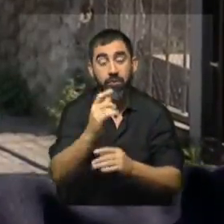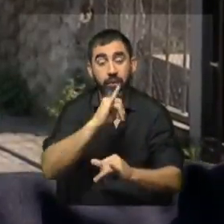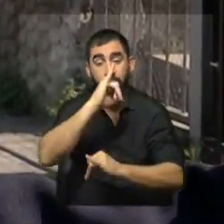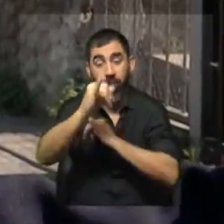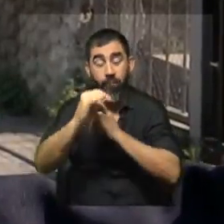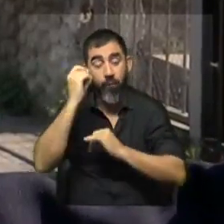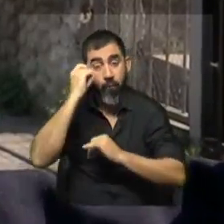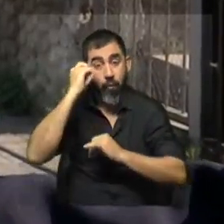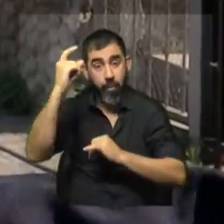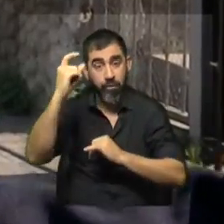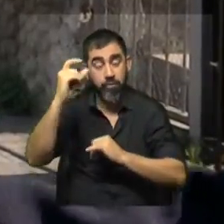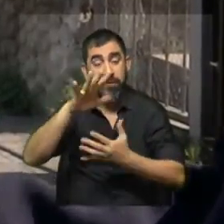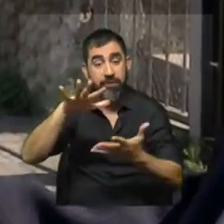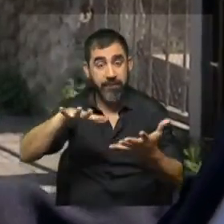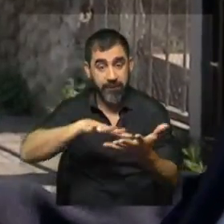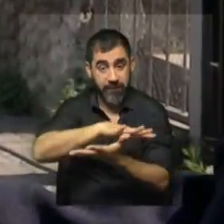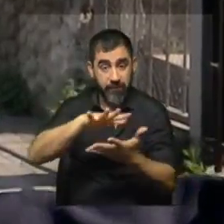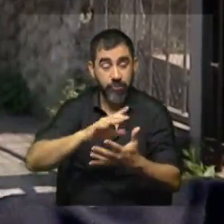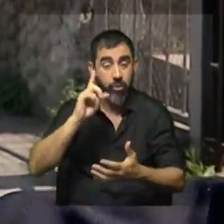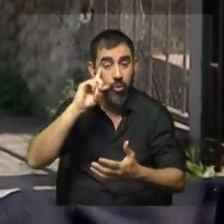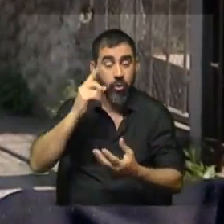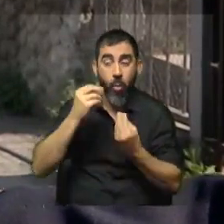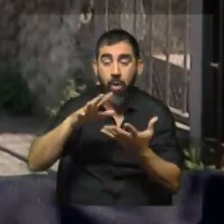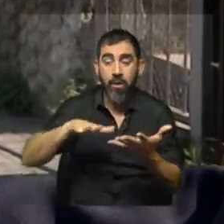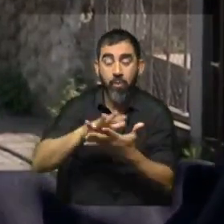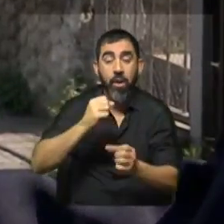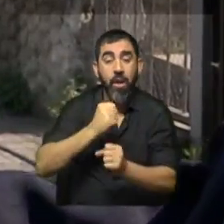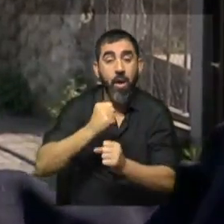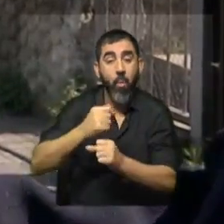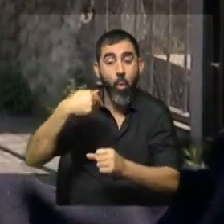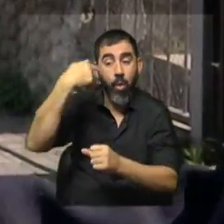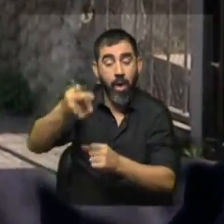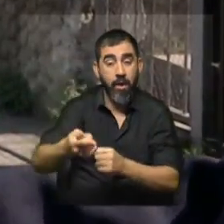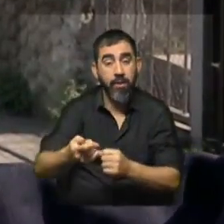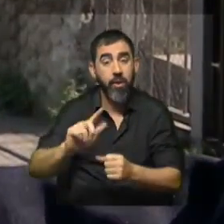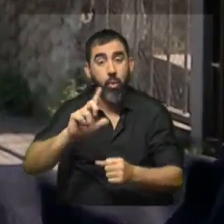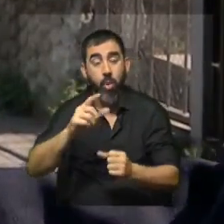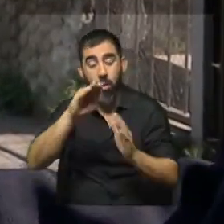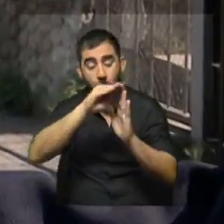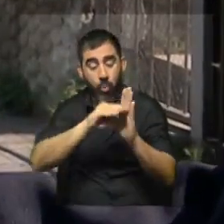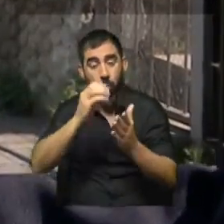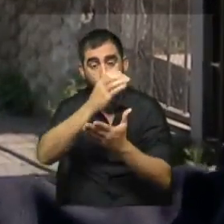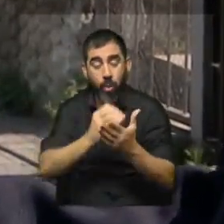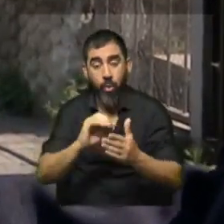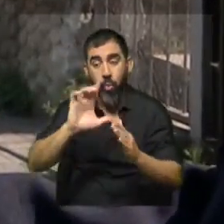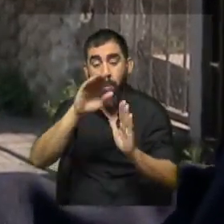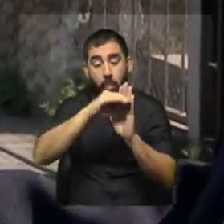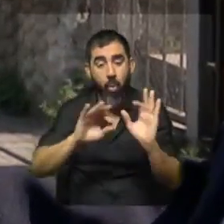educación estamos ante una situación de que no sabemos qué condiciones laborales vamos a tener, no tenemos mallas, no tenemos